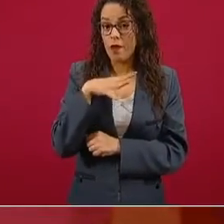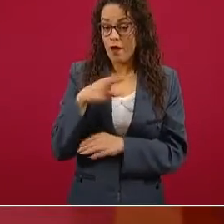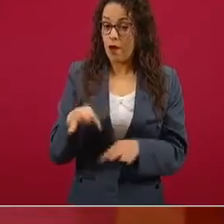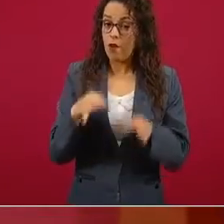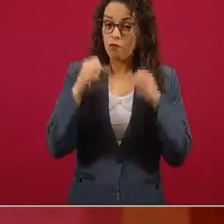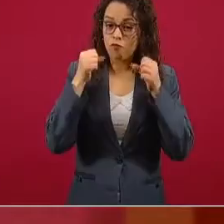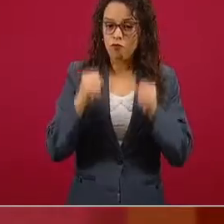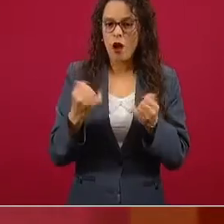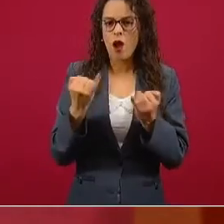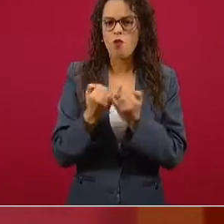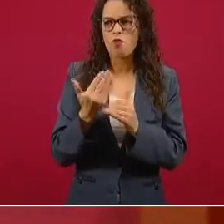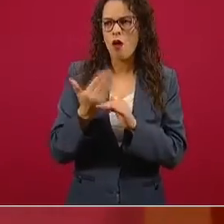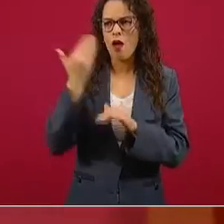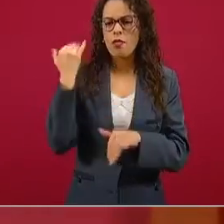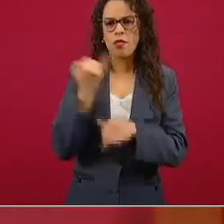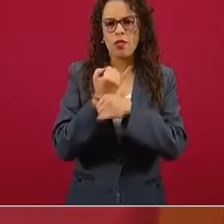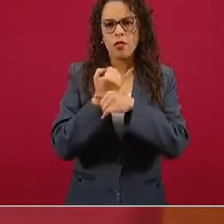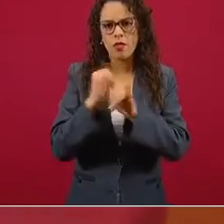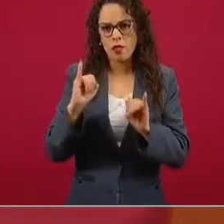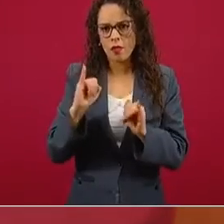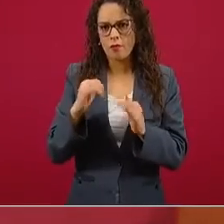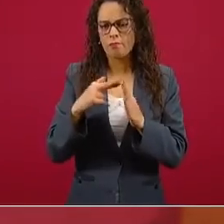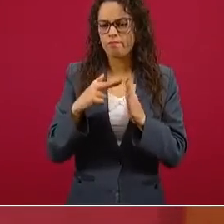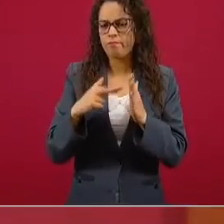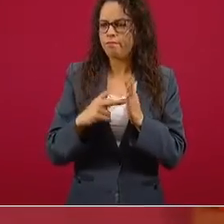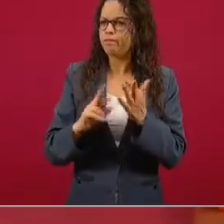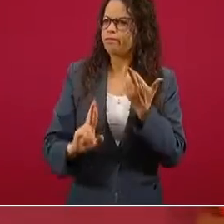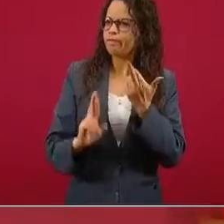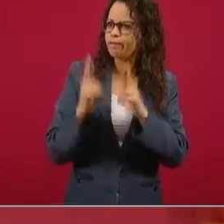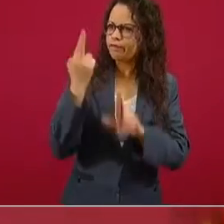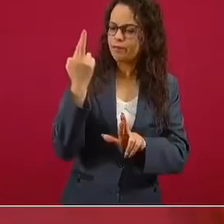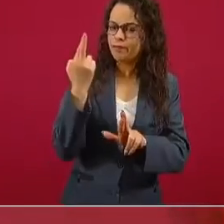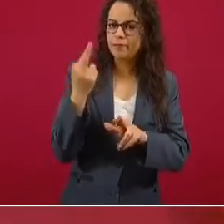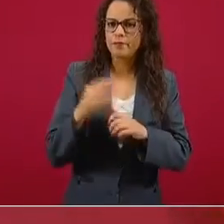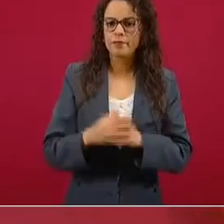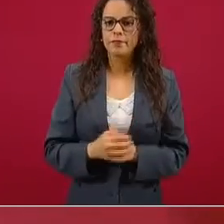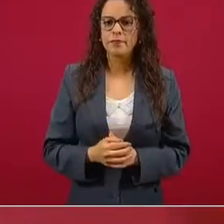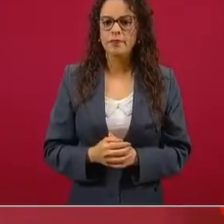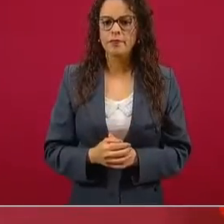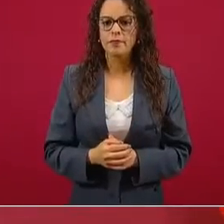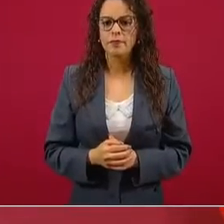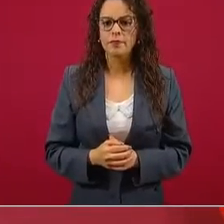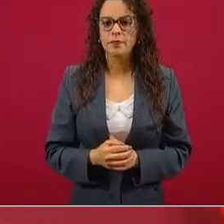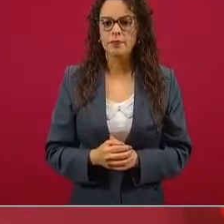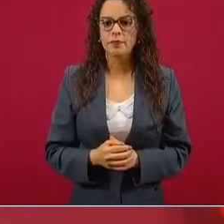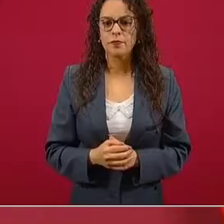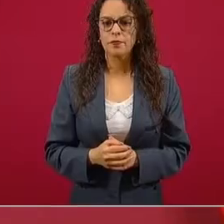la reforma y la revolución, en medio de este